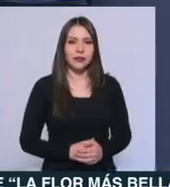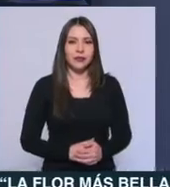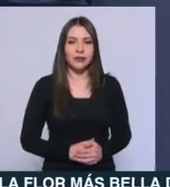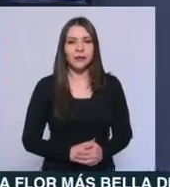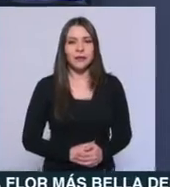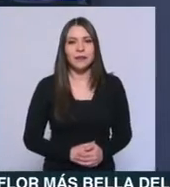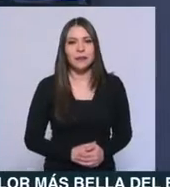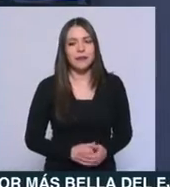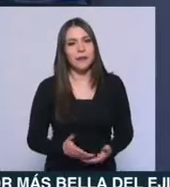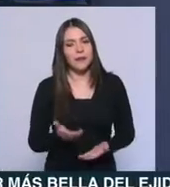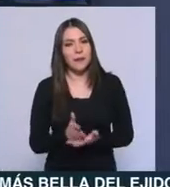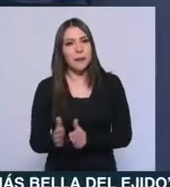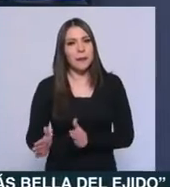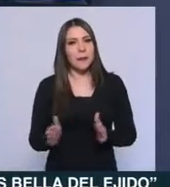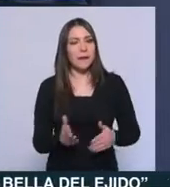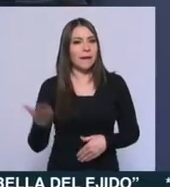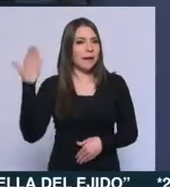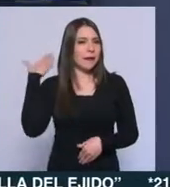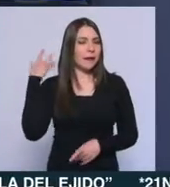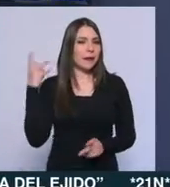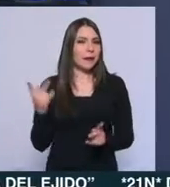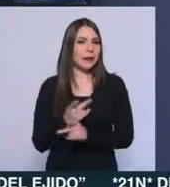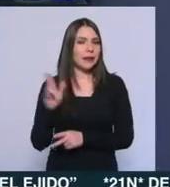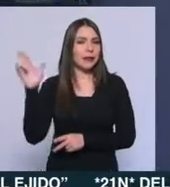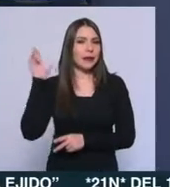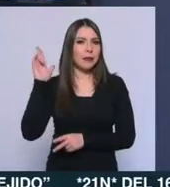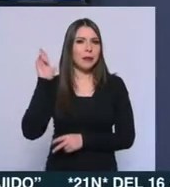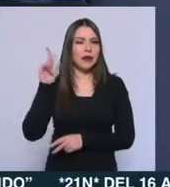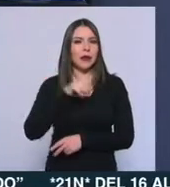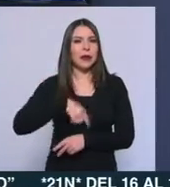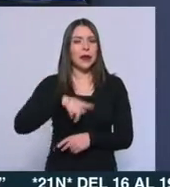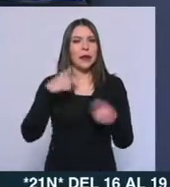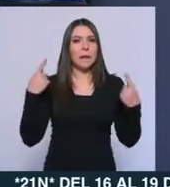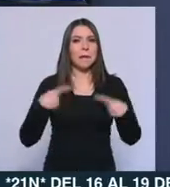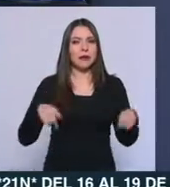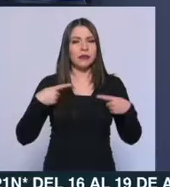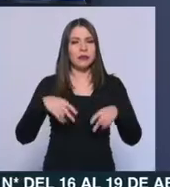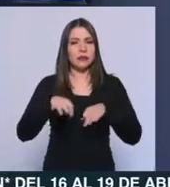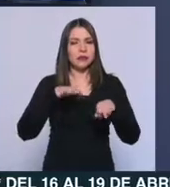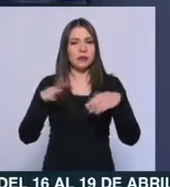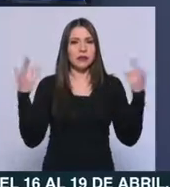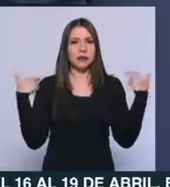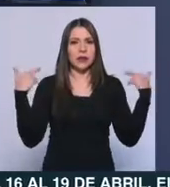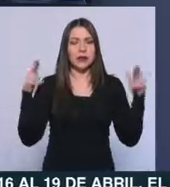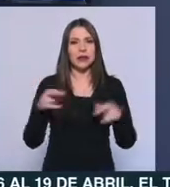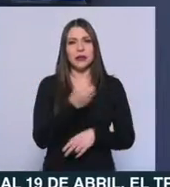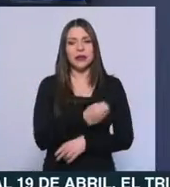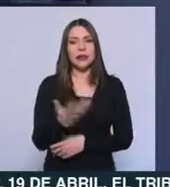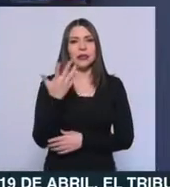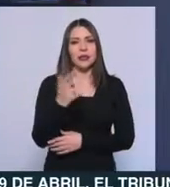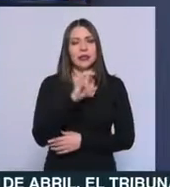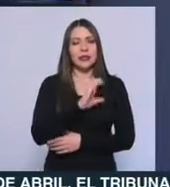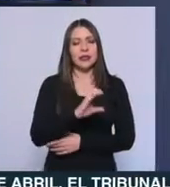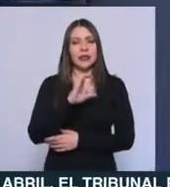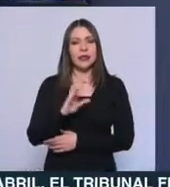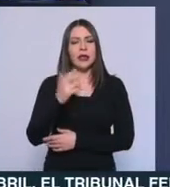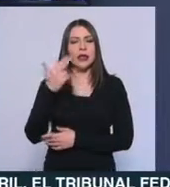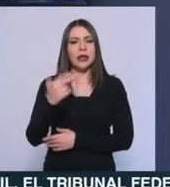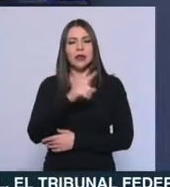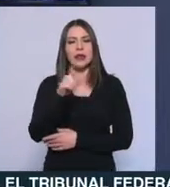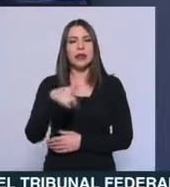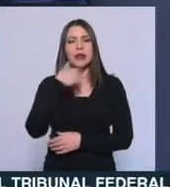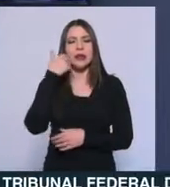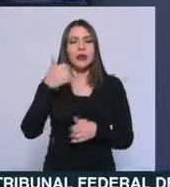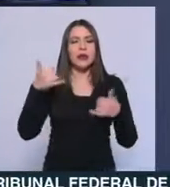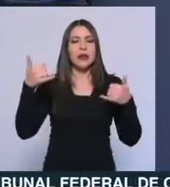En más temas locales, desde el pasado martes, personal docente de los 5 CCHs se fueron a un paro de 72 horas para exigir mejoras